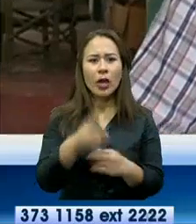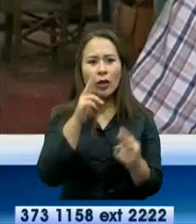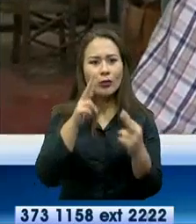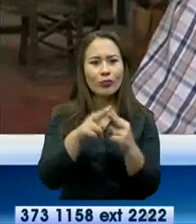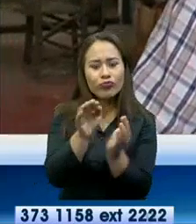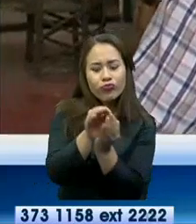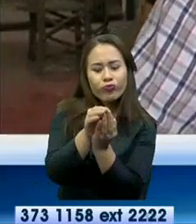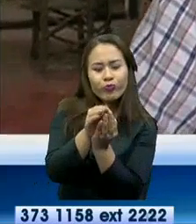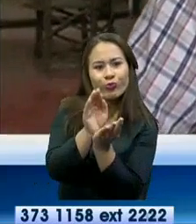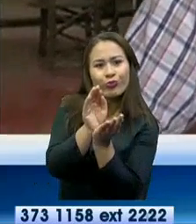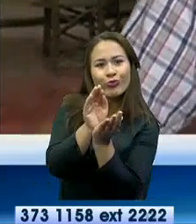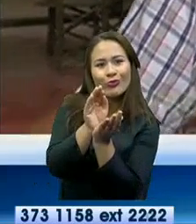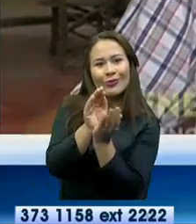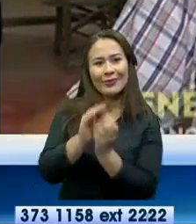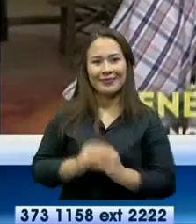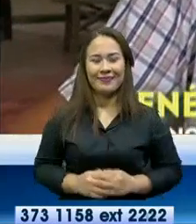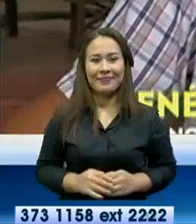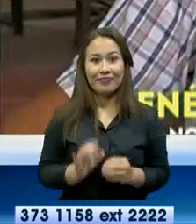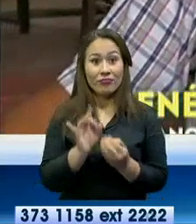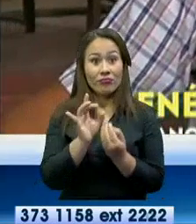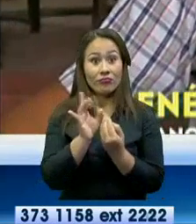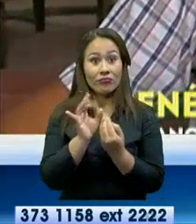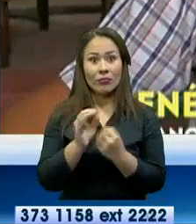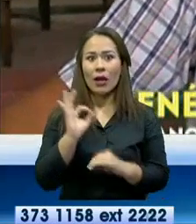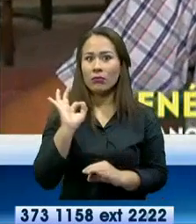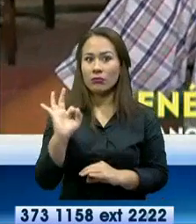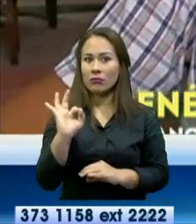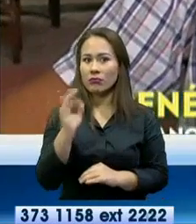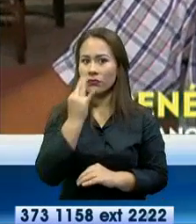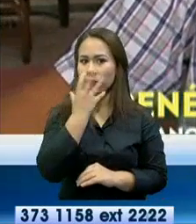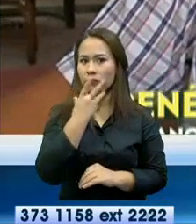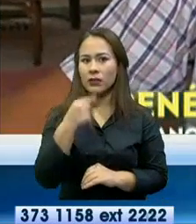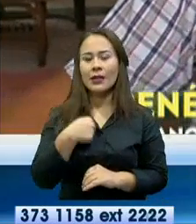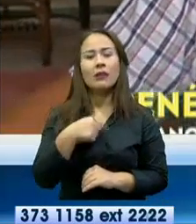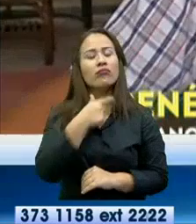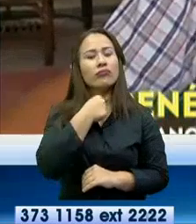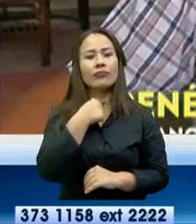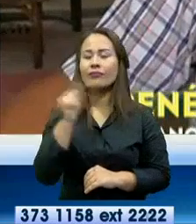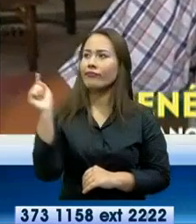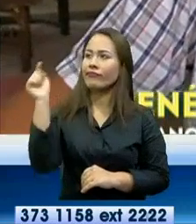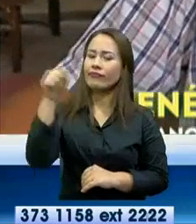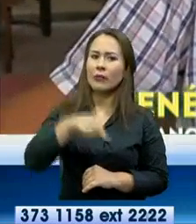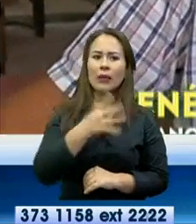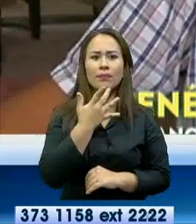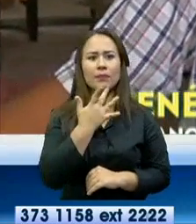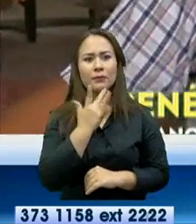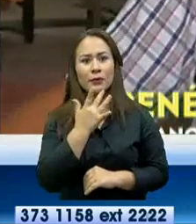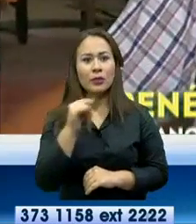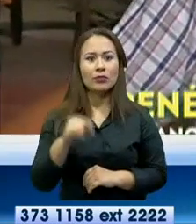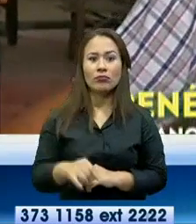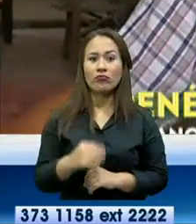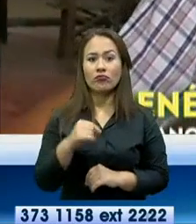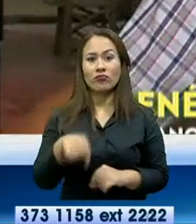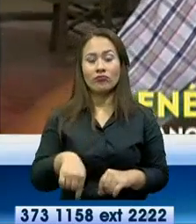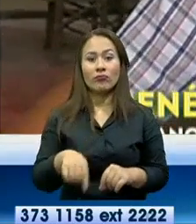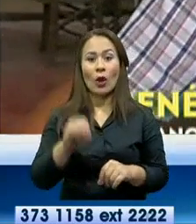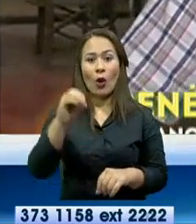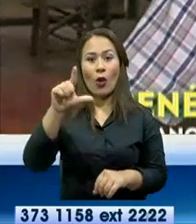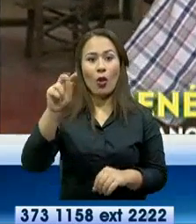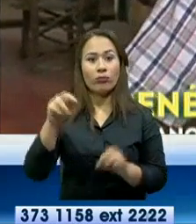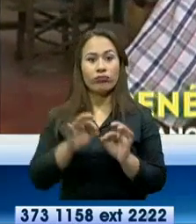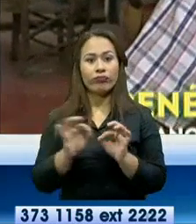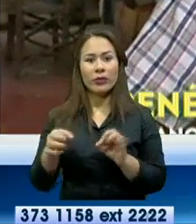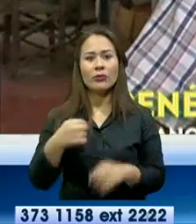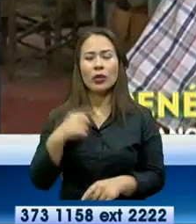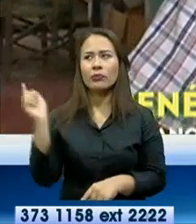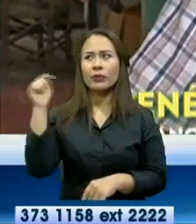conocido Spondylus. Para mí es un privilegio realmente haber elegido Olón como destino para vivir con mi familia. Llegué